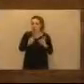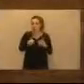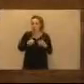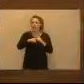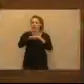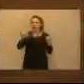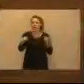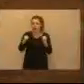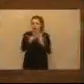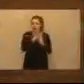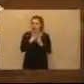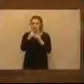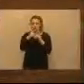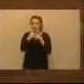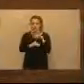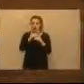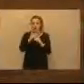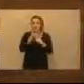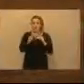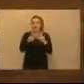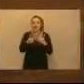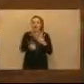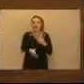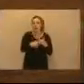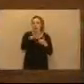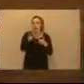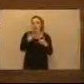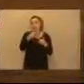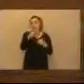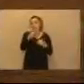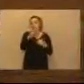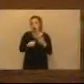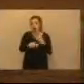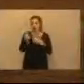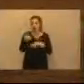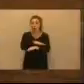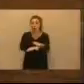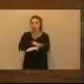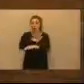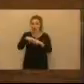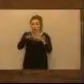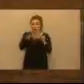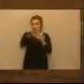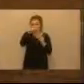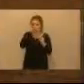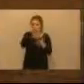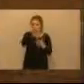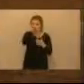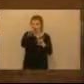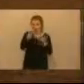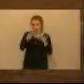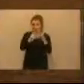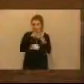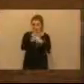estudios superiores haciendo apelación del compromiso que adquirió el Gobierno del Principado en 2005-2006, hace mucho tiempo,